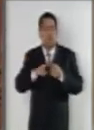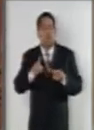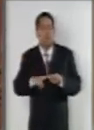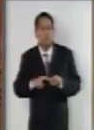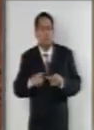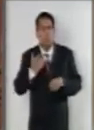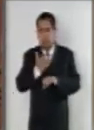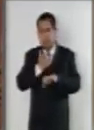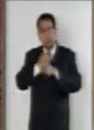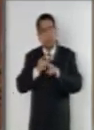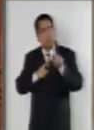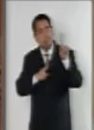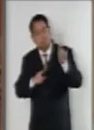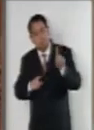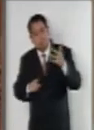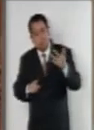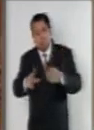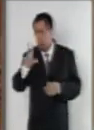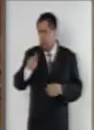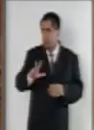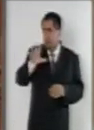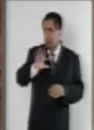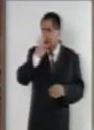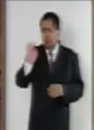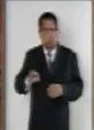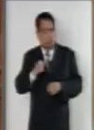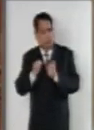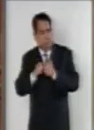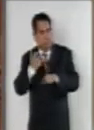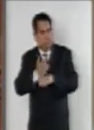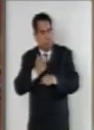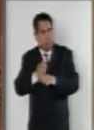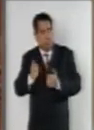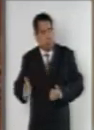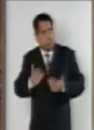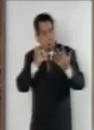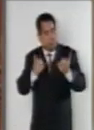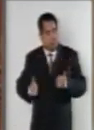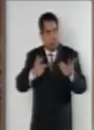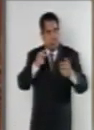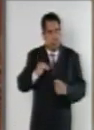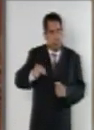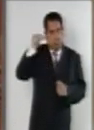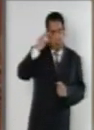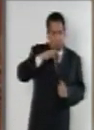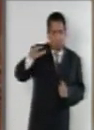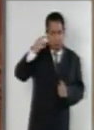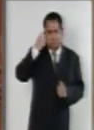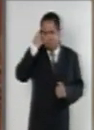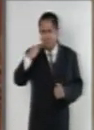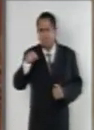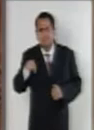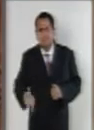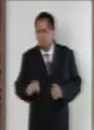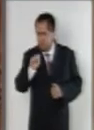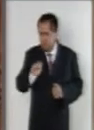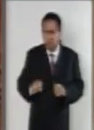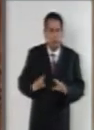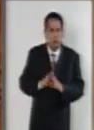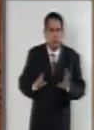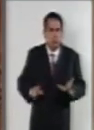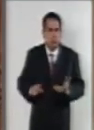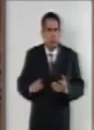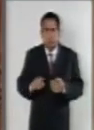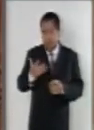principalmente con Estados Unidos. En un 85% se van las mercancías al norte. ¿Para qué quieren ahora en el sur? ¿Para el